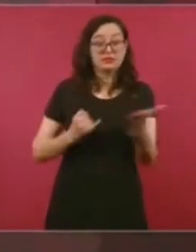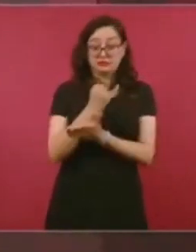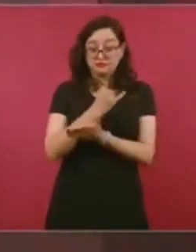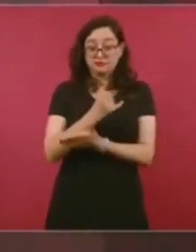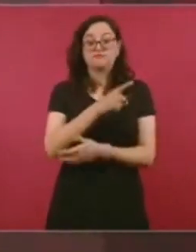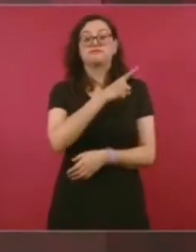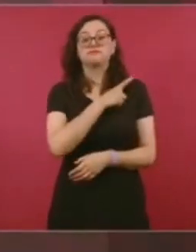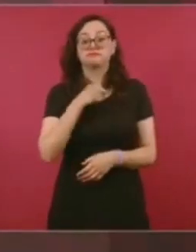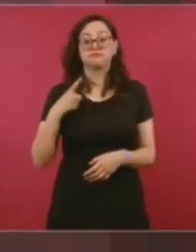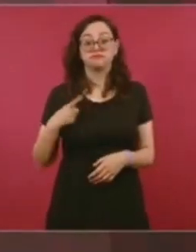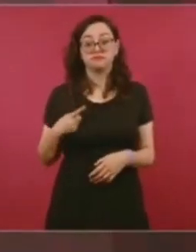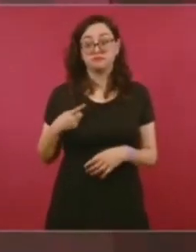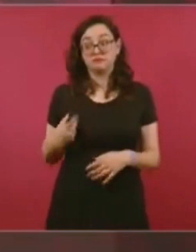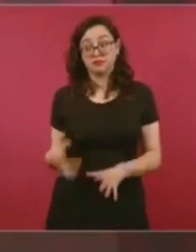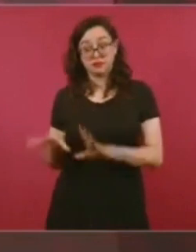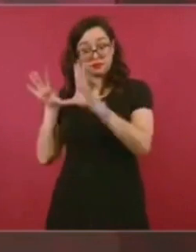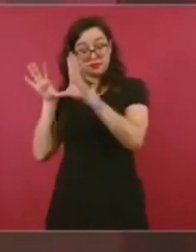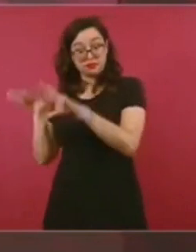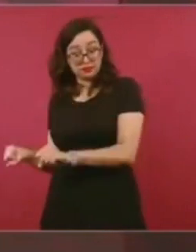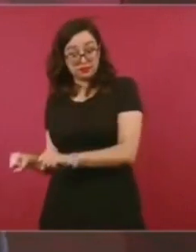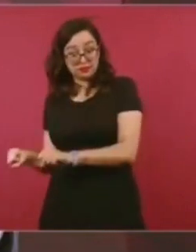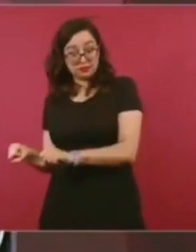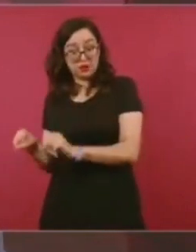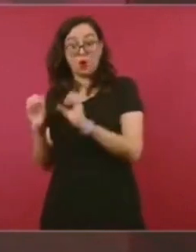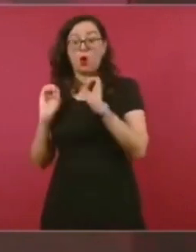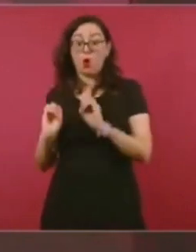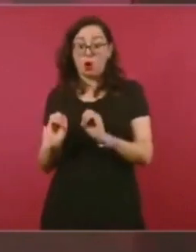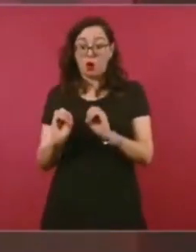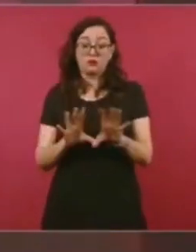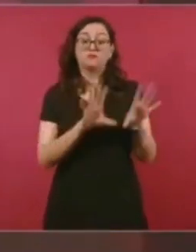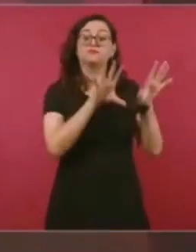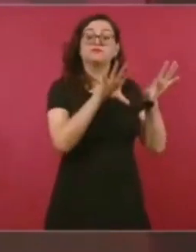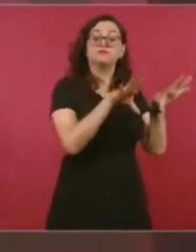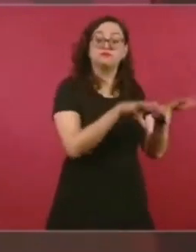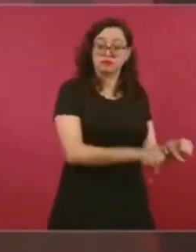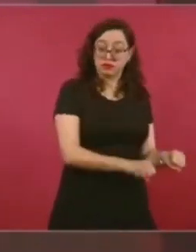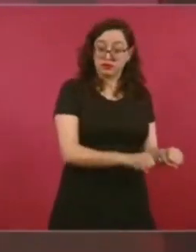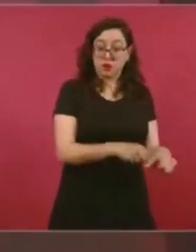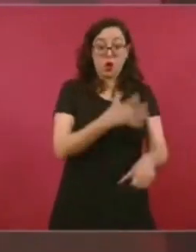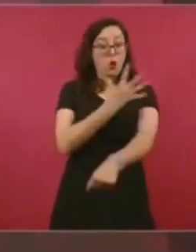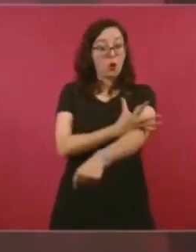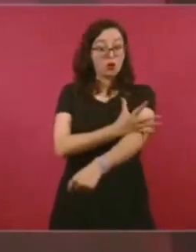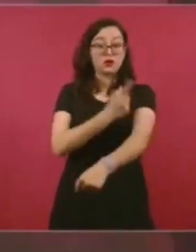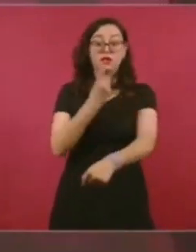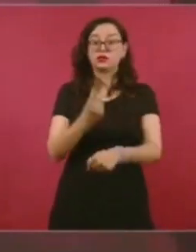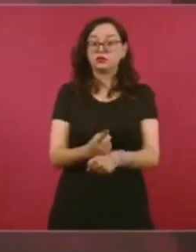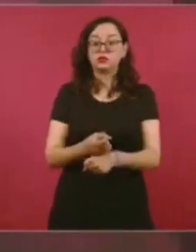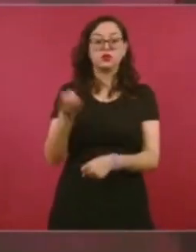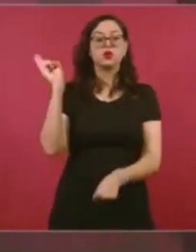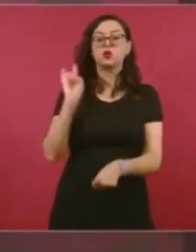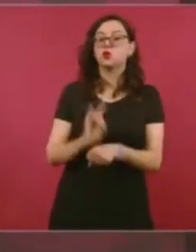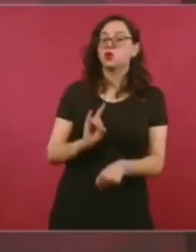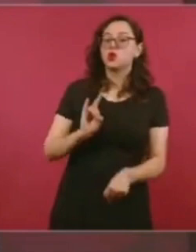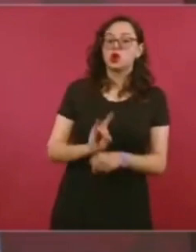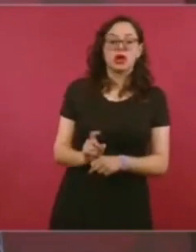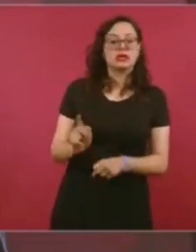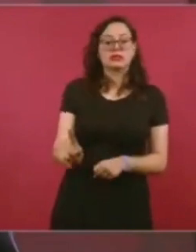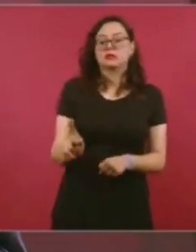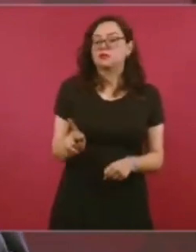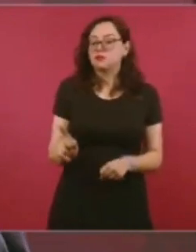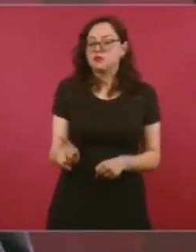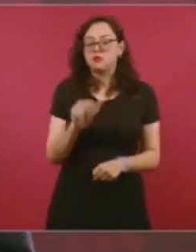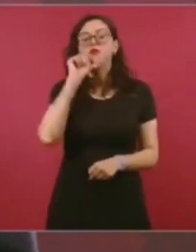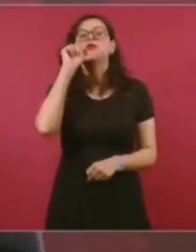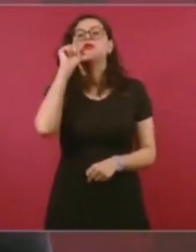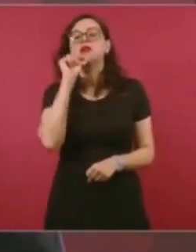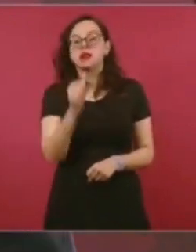programas sociales el combate a la corrupción y la promoción de la participación ciudadana son solo algunas de las acciones que se han llevado a cabo en